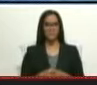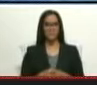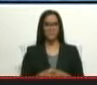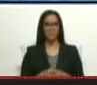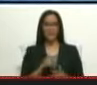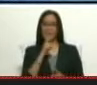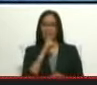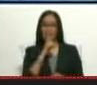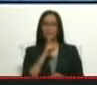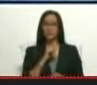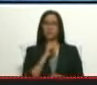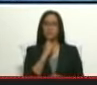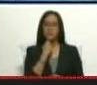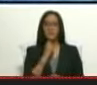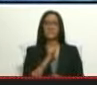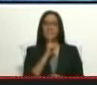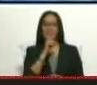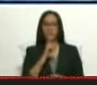calladito, en silencio, anónimo.